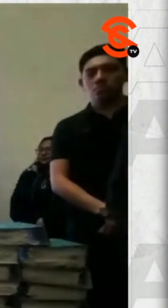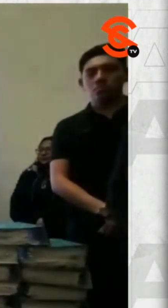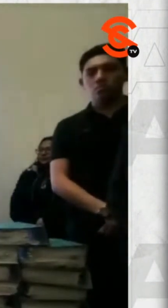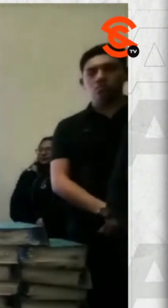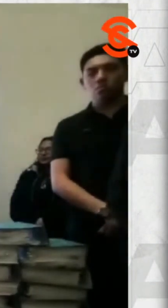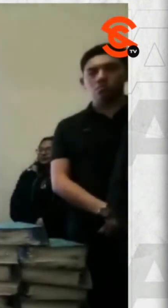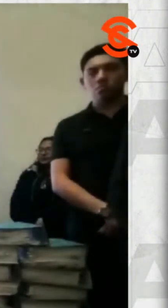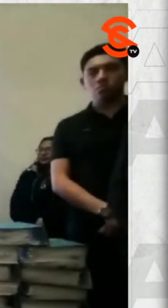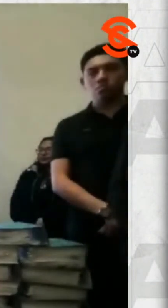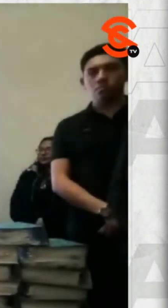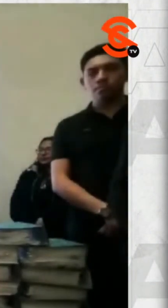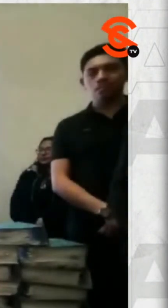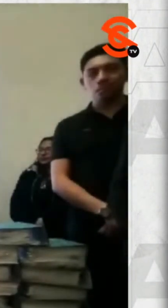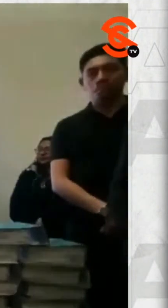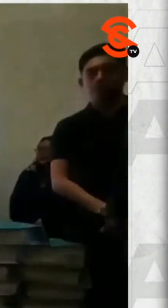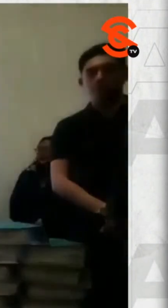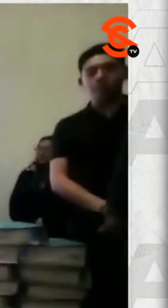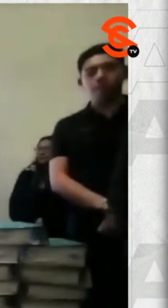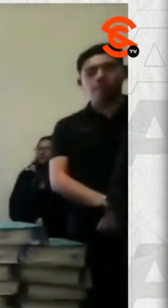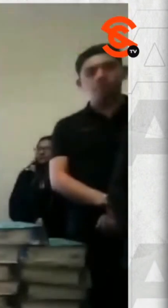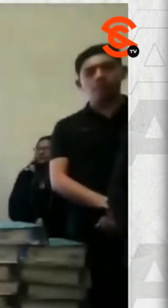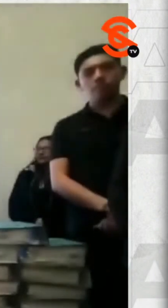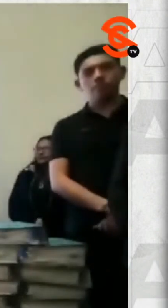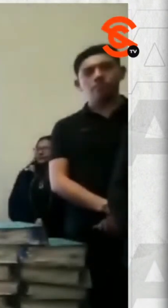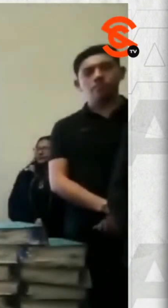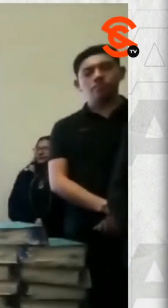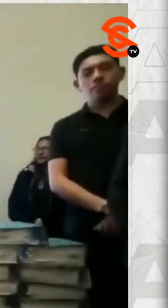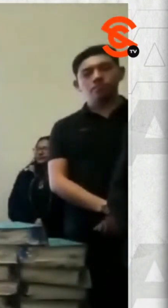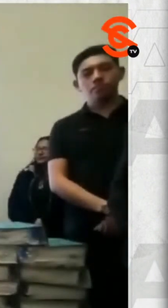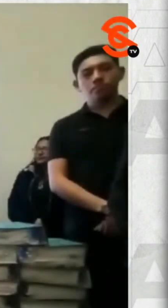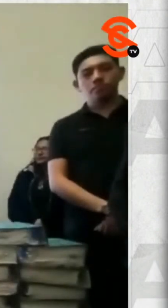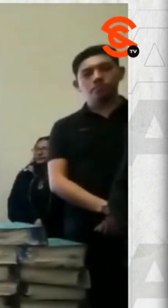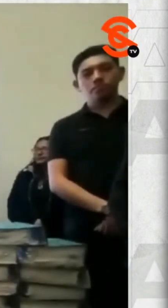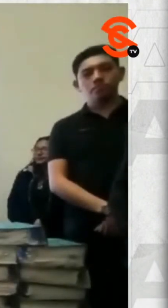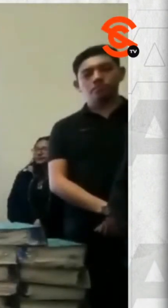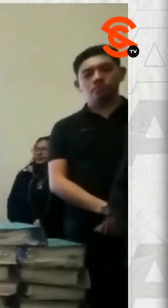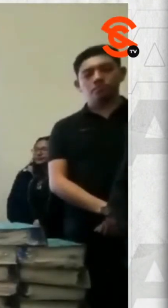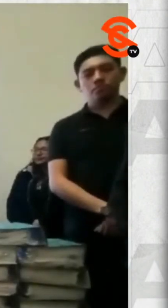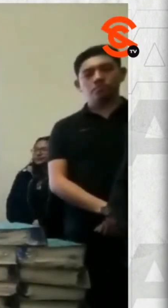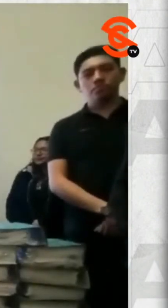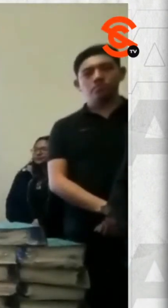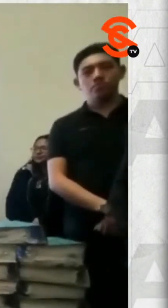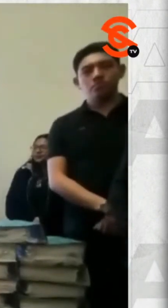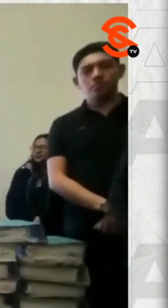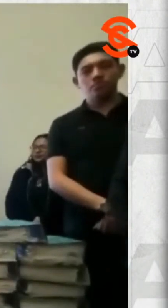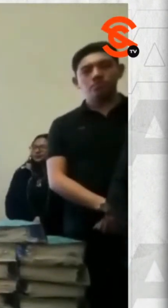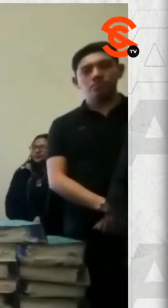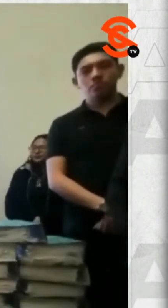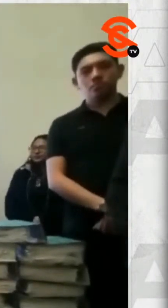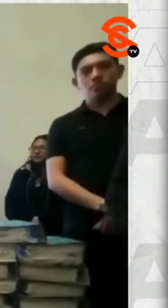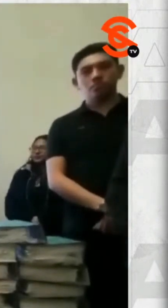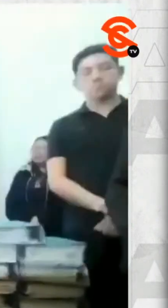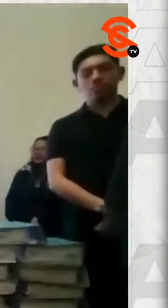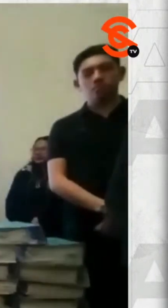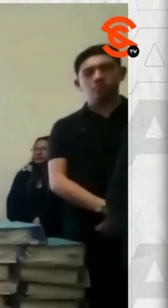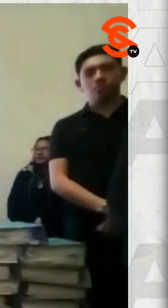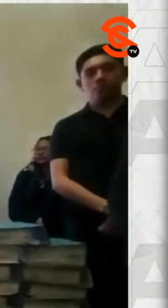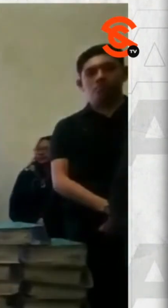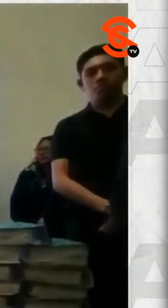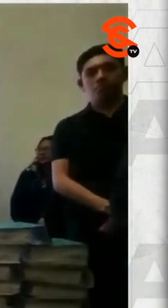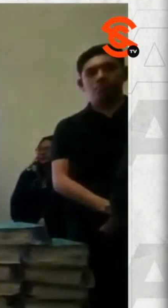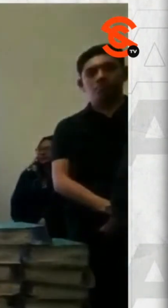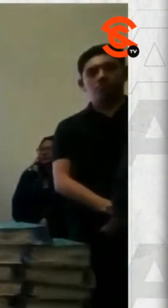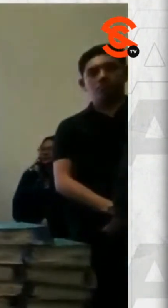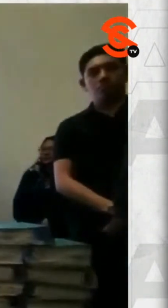de capacidad de diálogo que hoy no encontramos en el Frente Amplio. Quiero